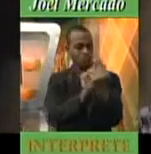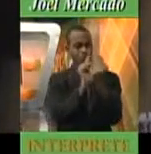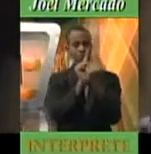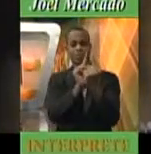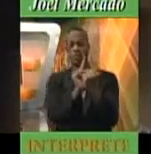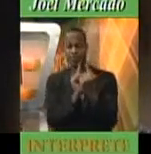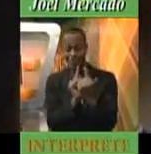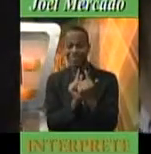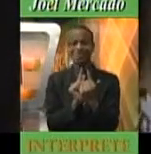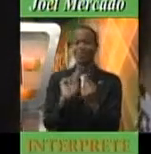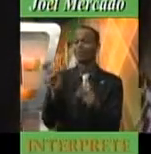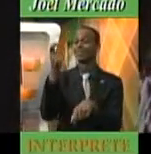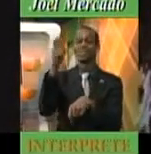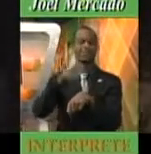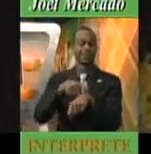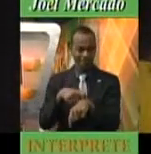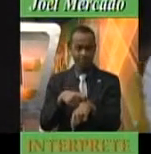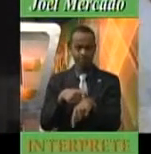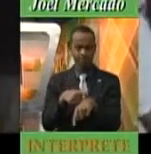sea, en este periodo,